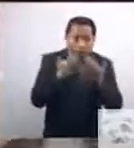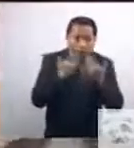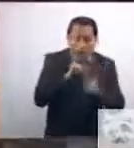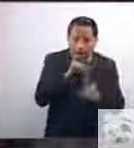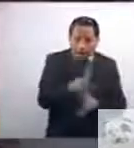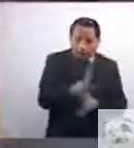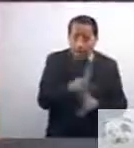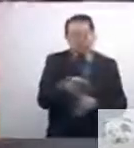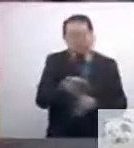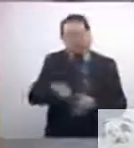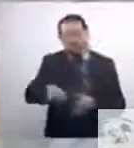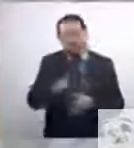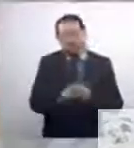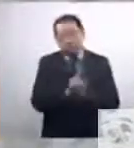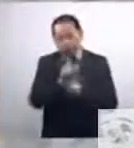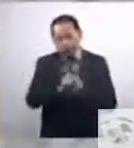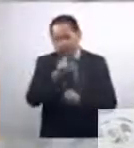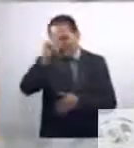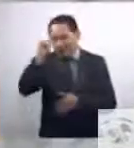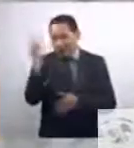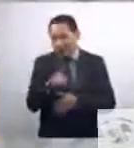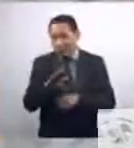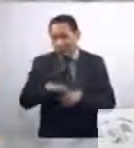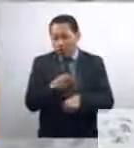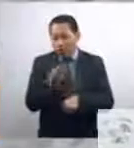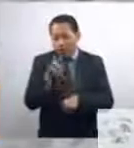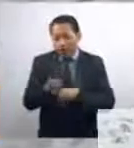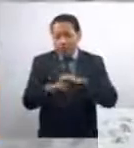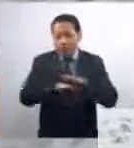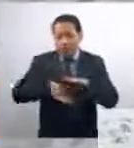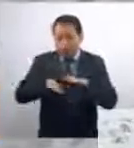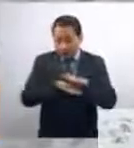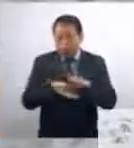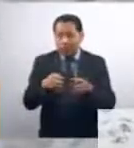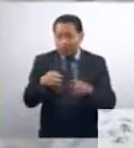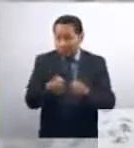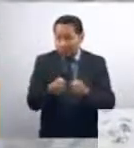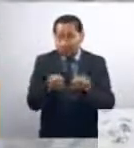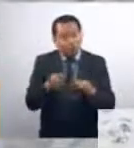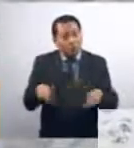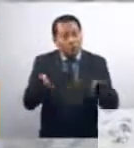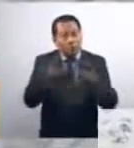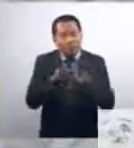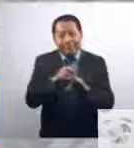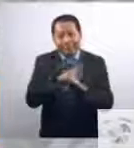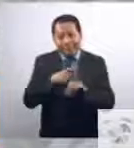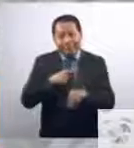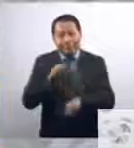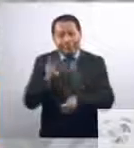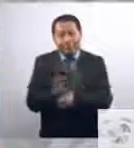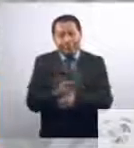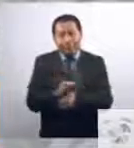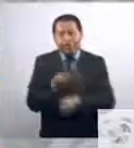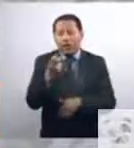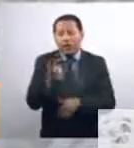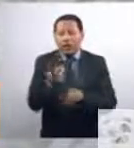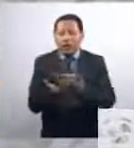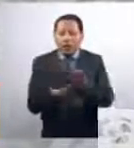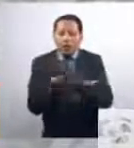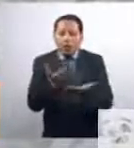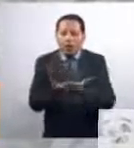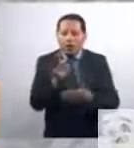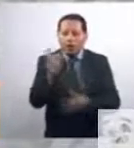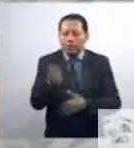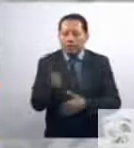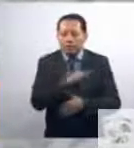consecuencias económicas por no brindar solidez a una base productiva tan importante. En consecuencia, la propuesta que expongo